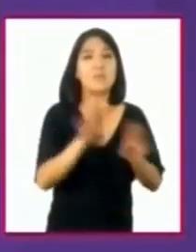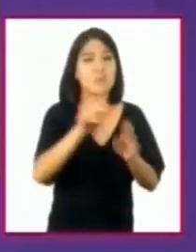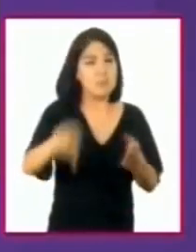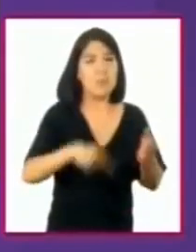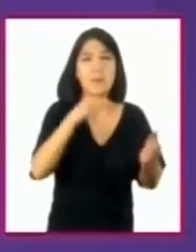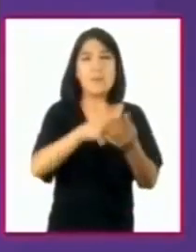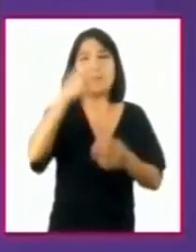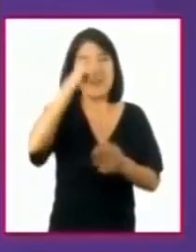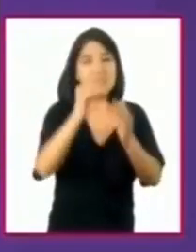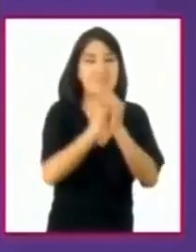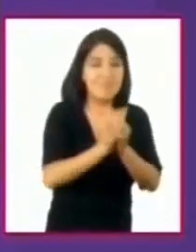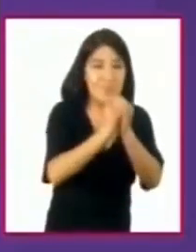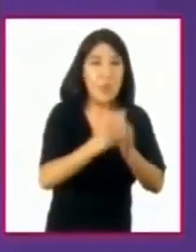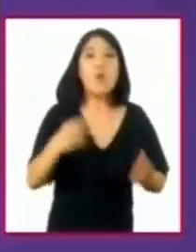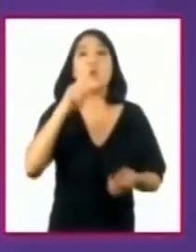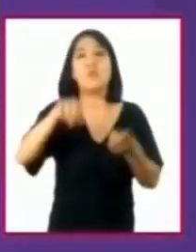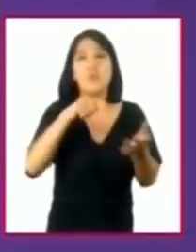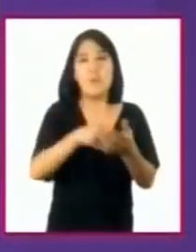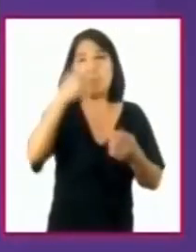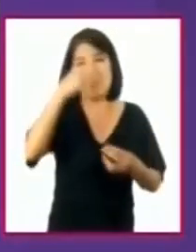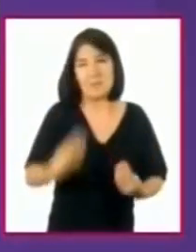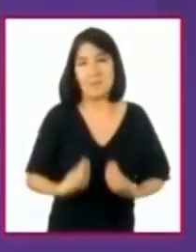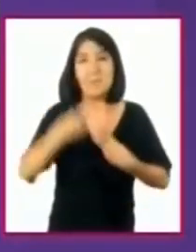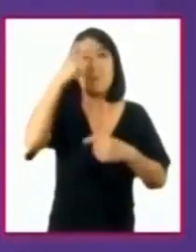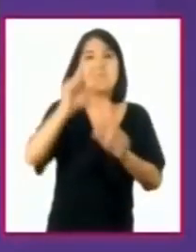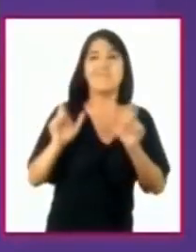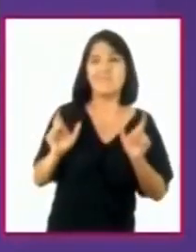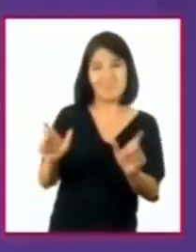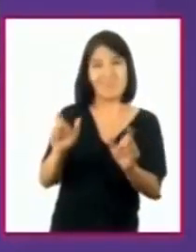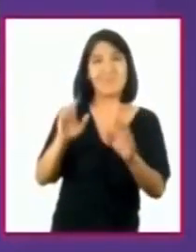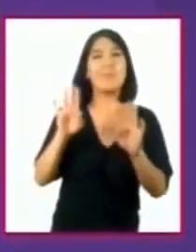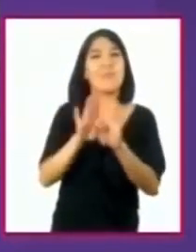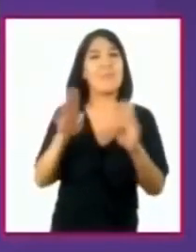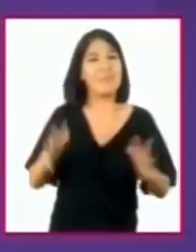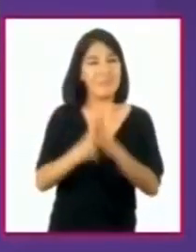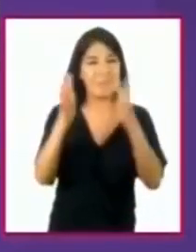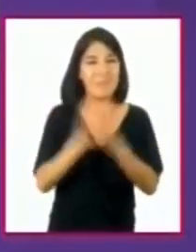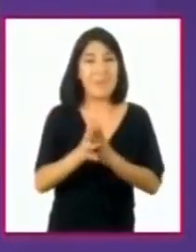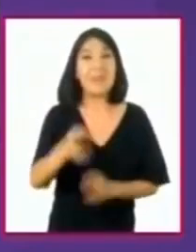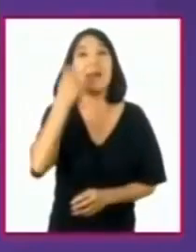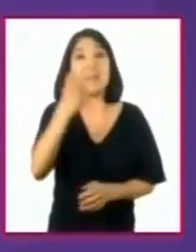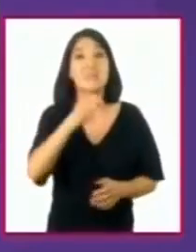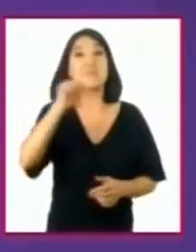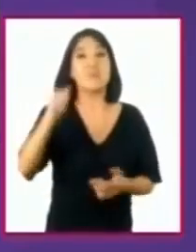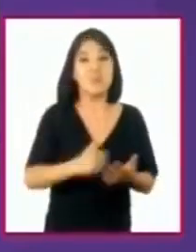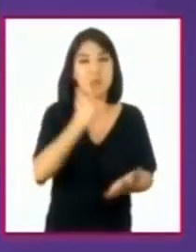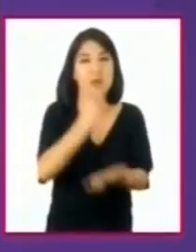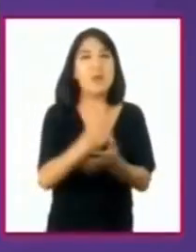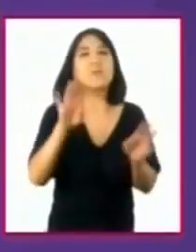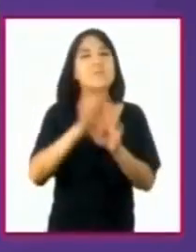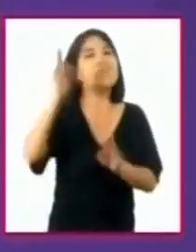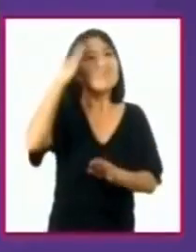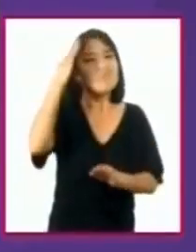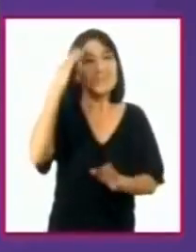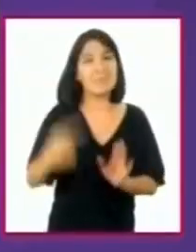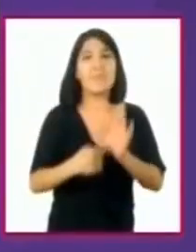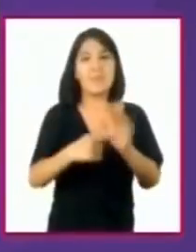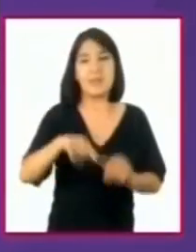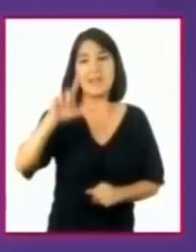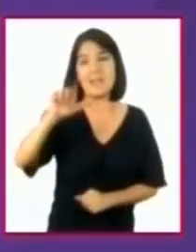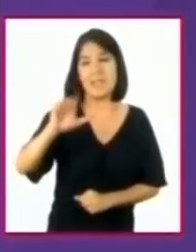ceremonial, habitacional y de defensa. De esta ciudad destacan las estructuras de la